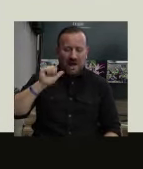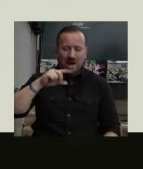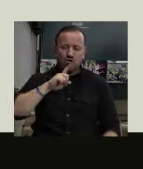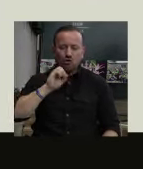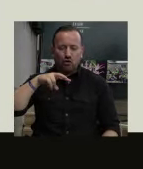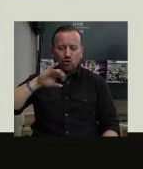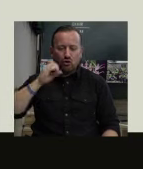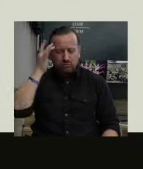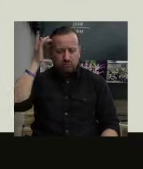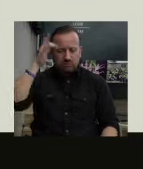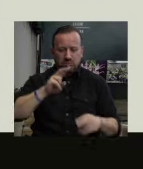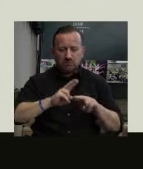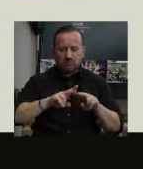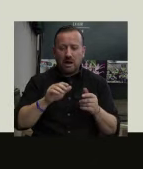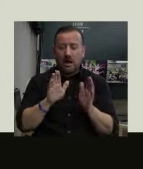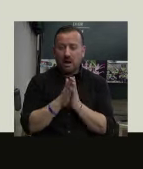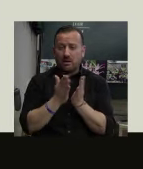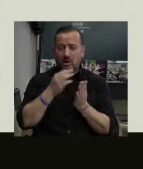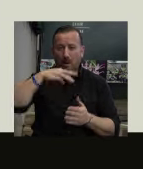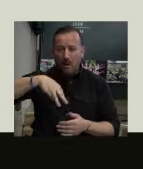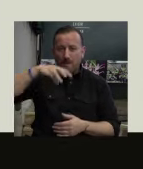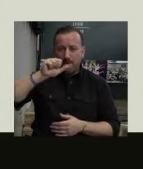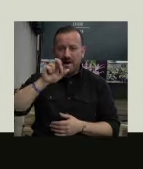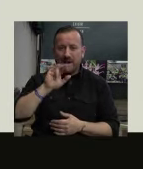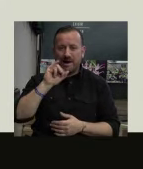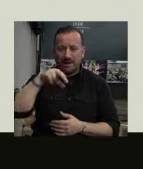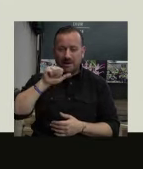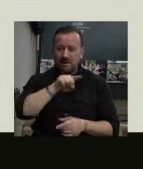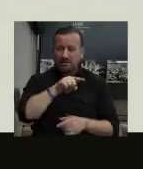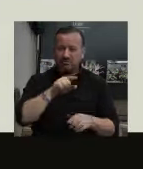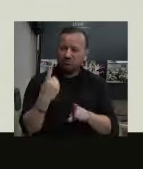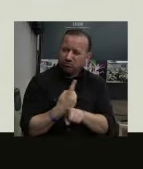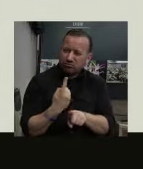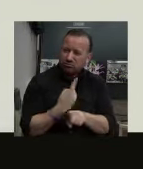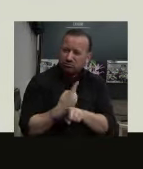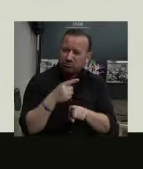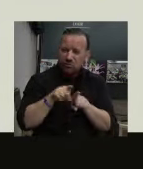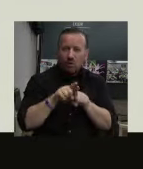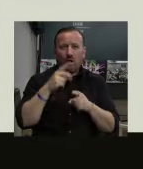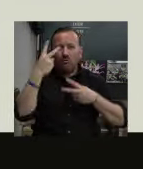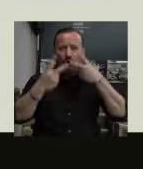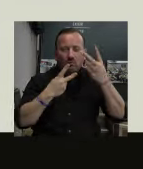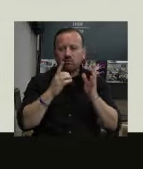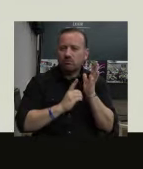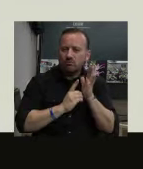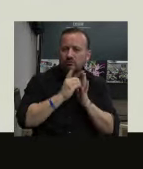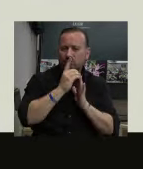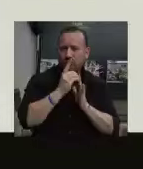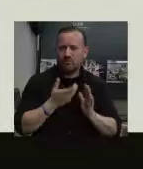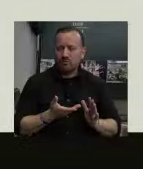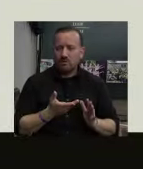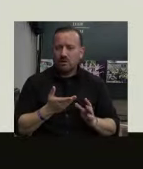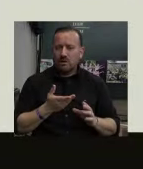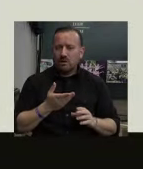náufragos y él cuando hablaba en su texto de la visión de desarrollo